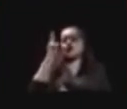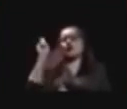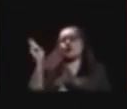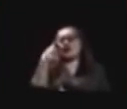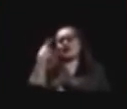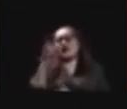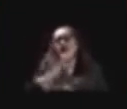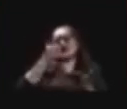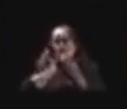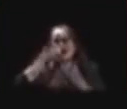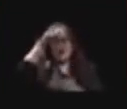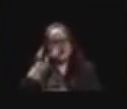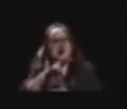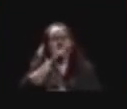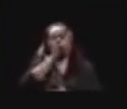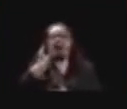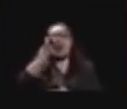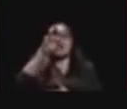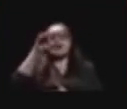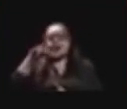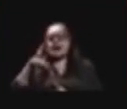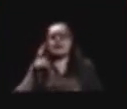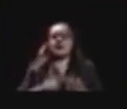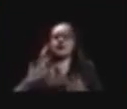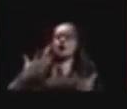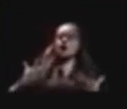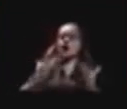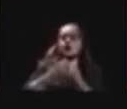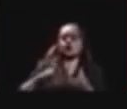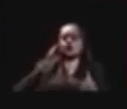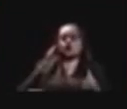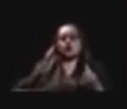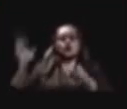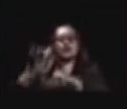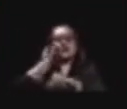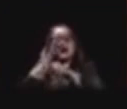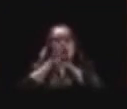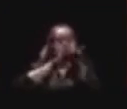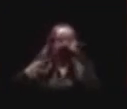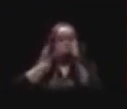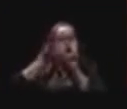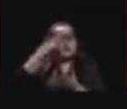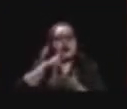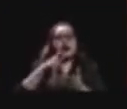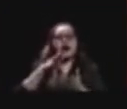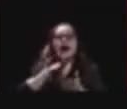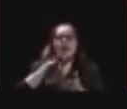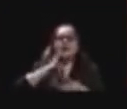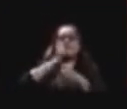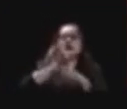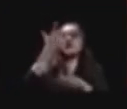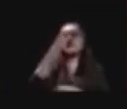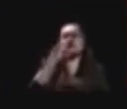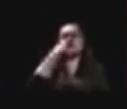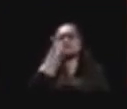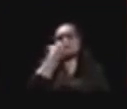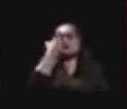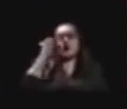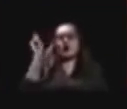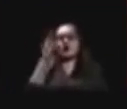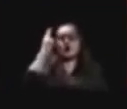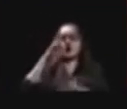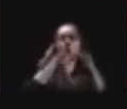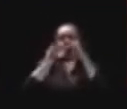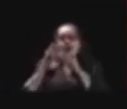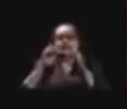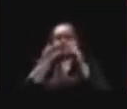Ciudad de México. Colaboraremos con el Gobierno federal en la construcción de 10 escuelas de educación superior del